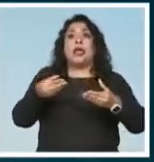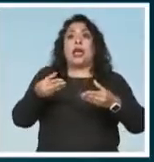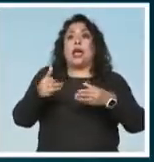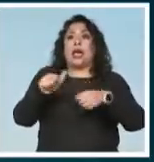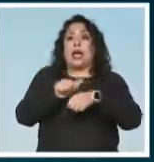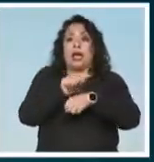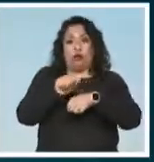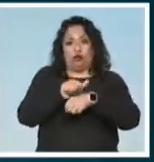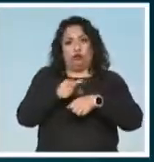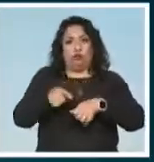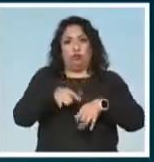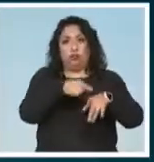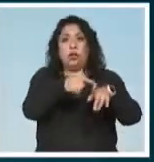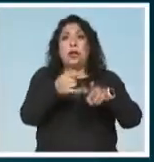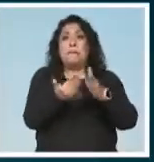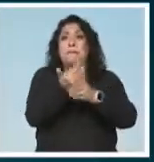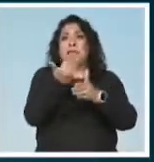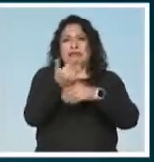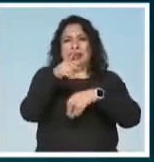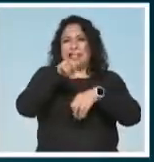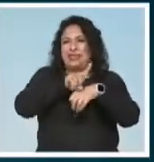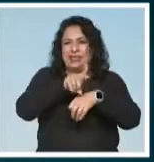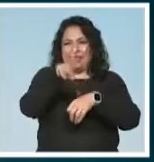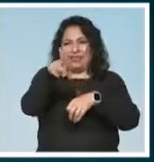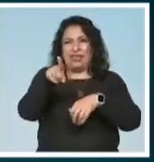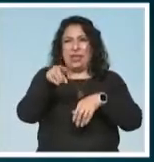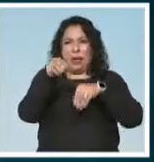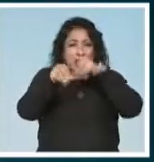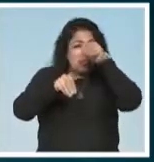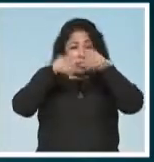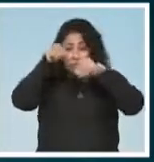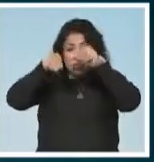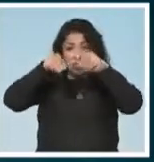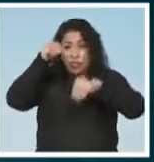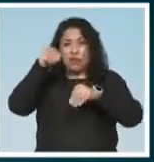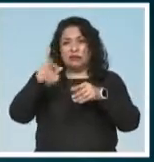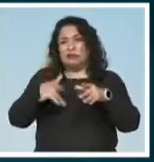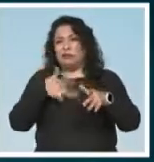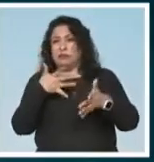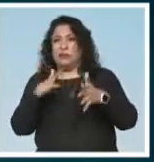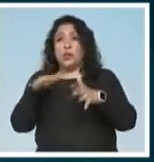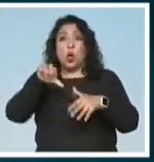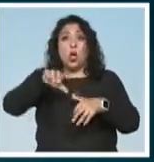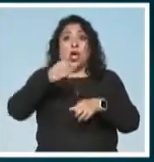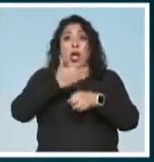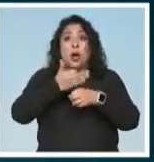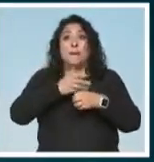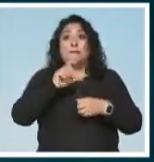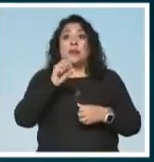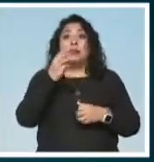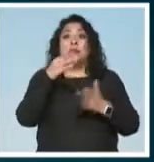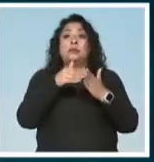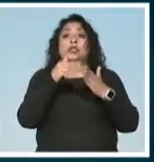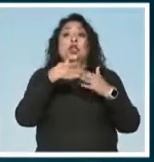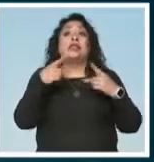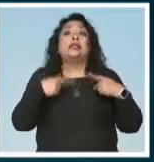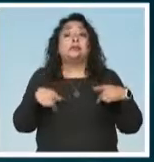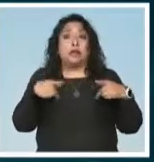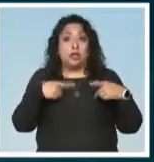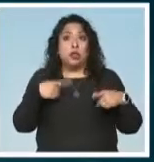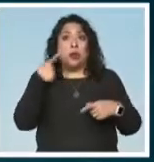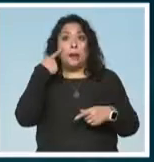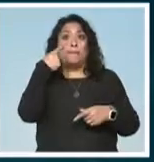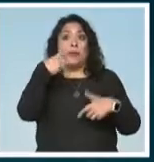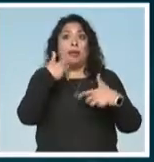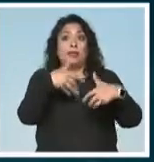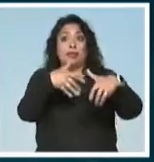metálicos y en la madrugada del día del desfile se montan los alebrijes. Se calcula que hasta la fecha 23 millones de personas han visto